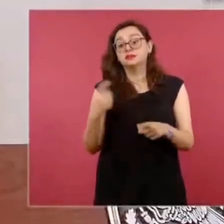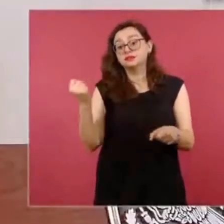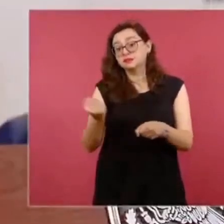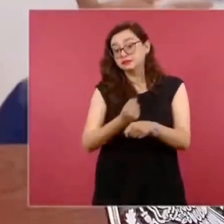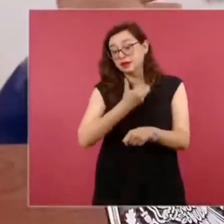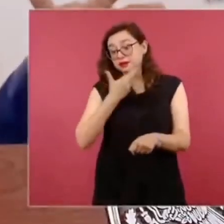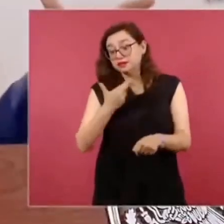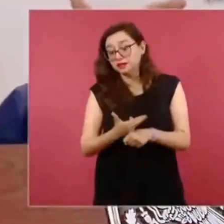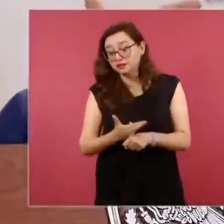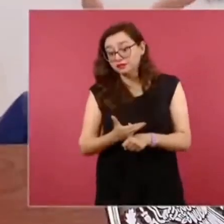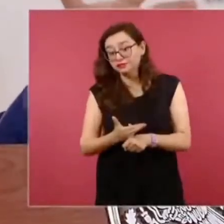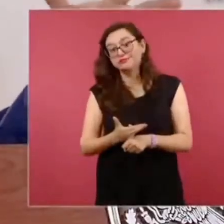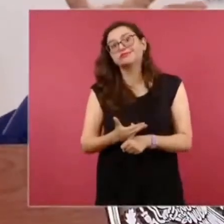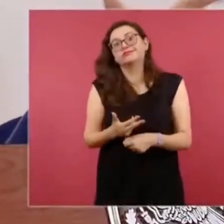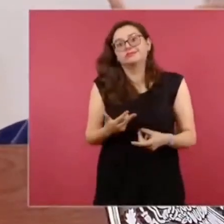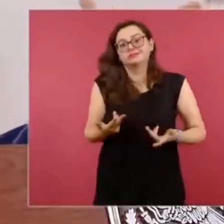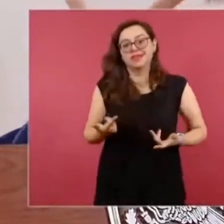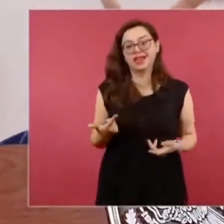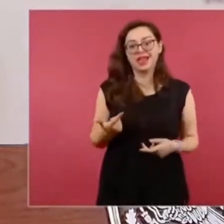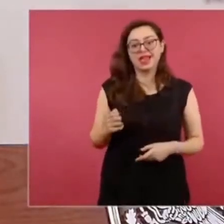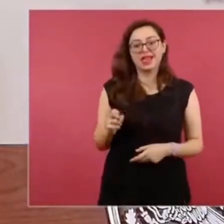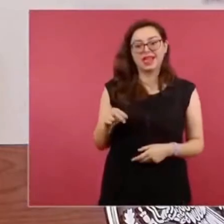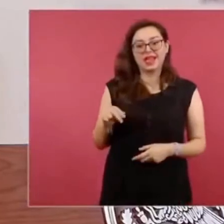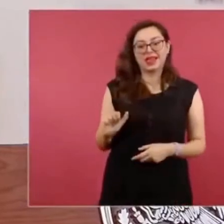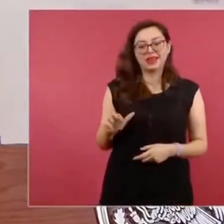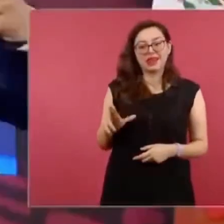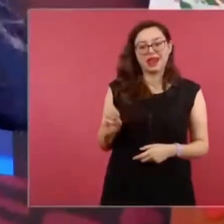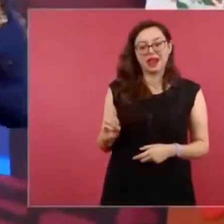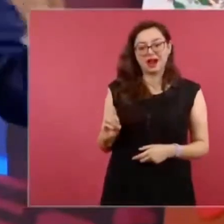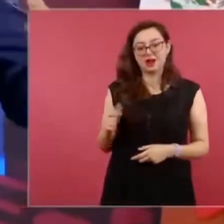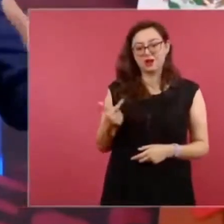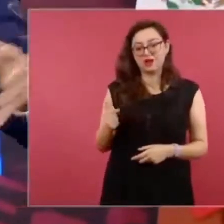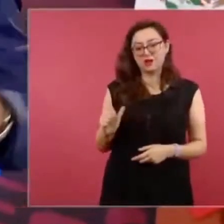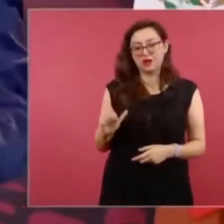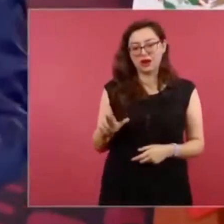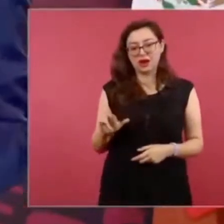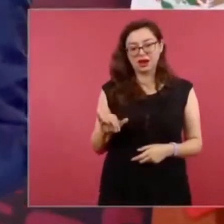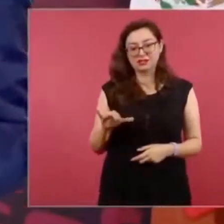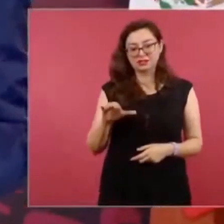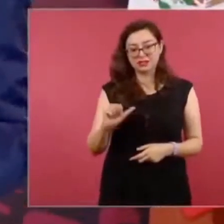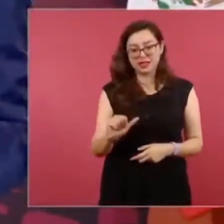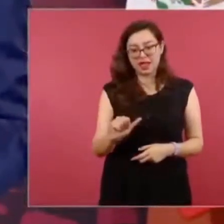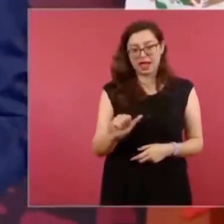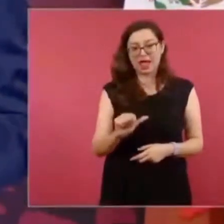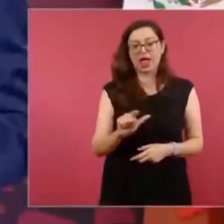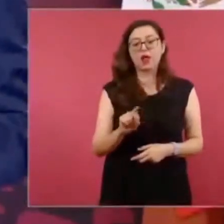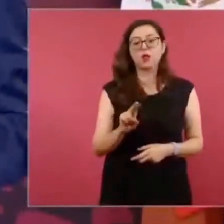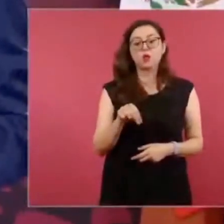Y en ese gobierno existió un narcoestado.